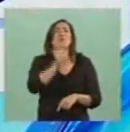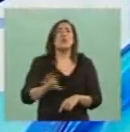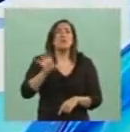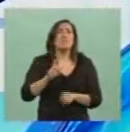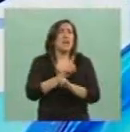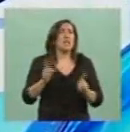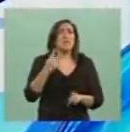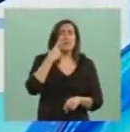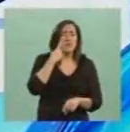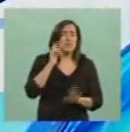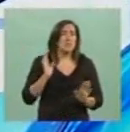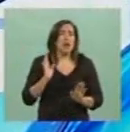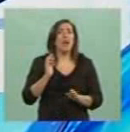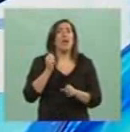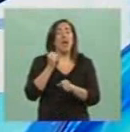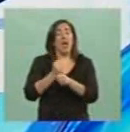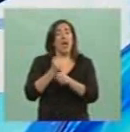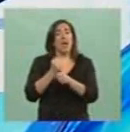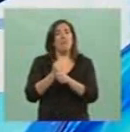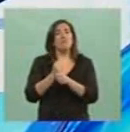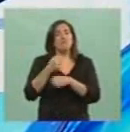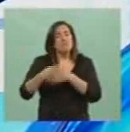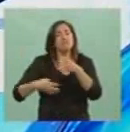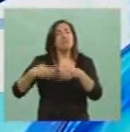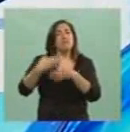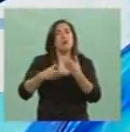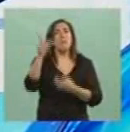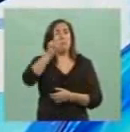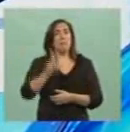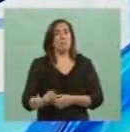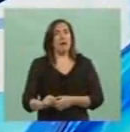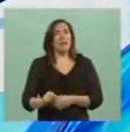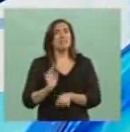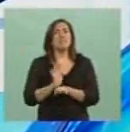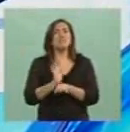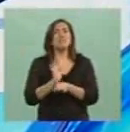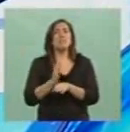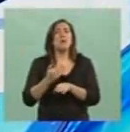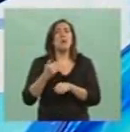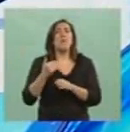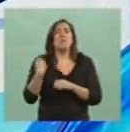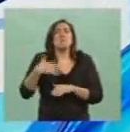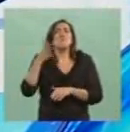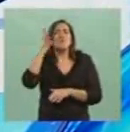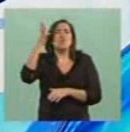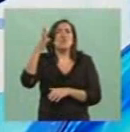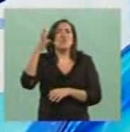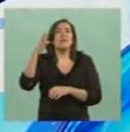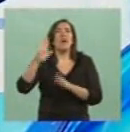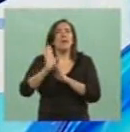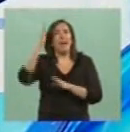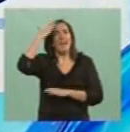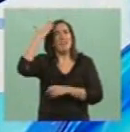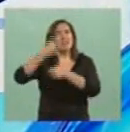ni municipal, ha desarrollado un país muy macrocefálico, muy desarrollado en la cabeza,